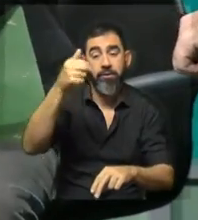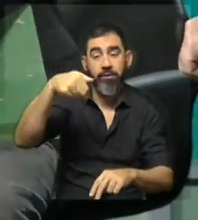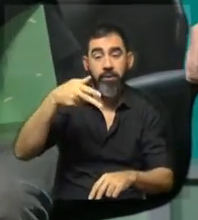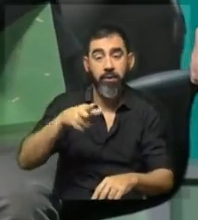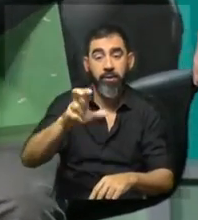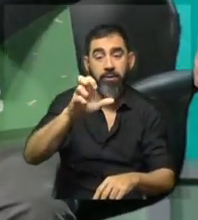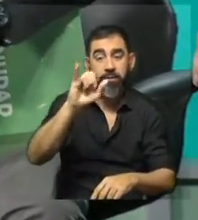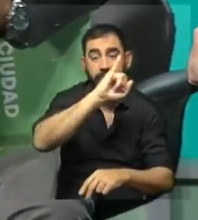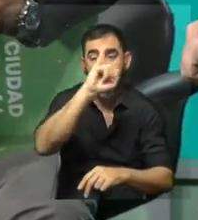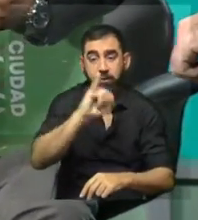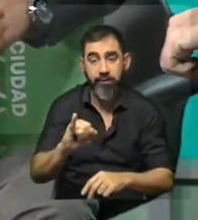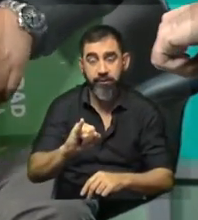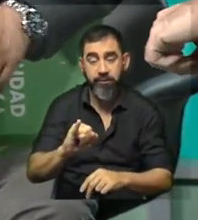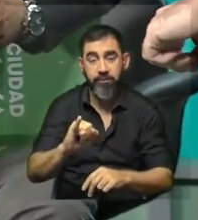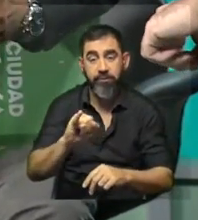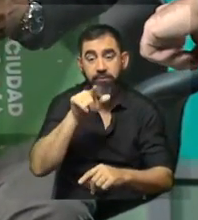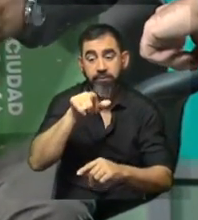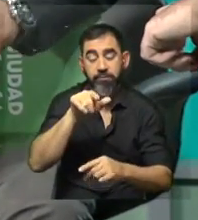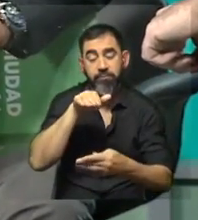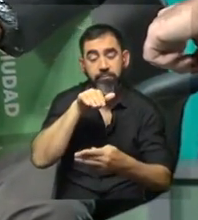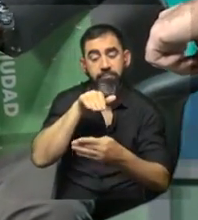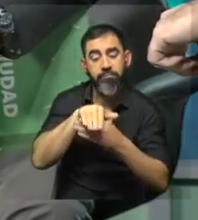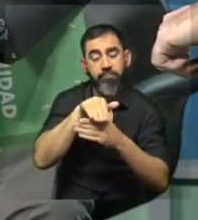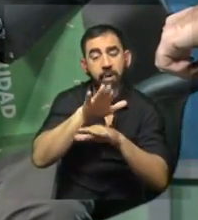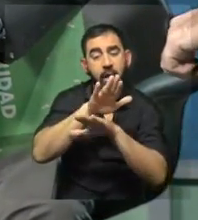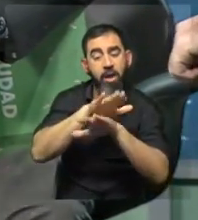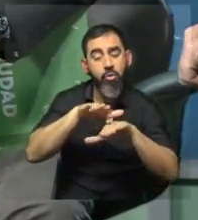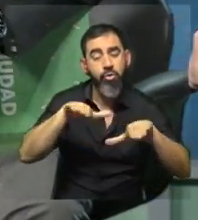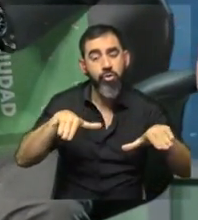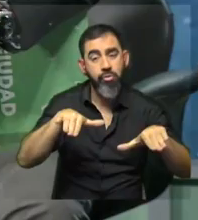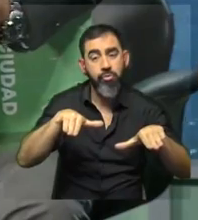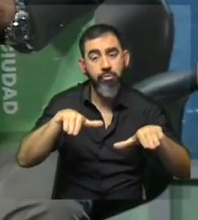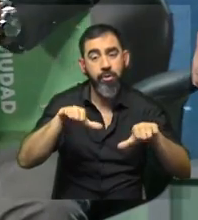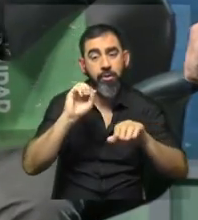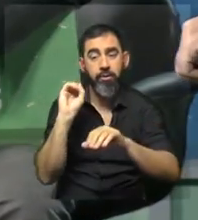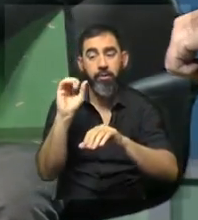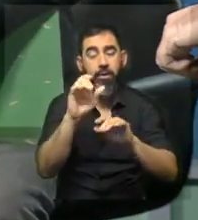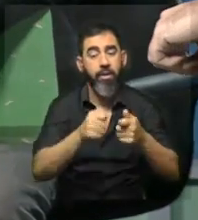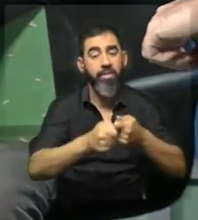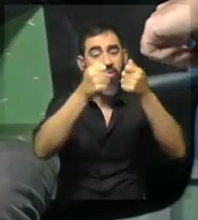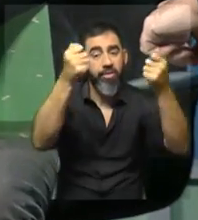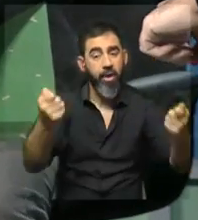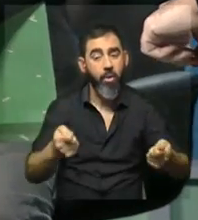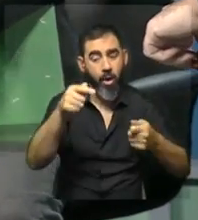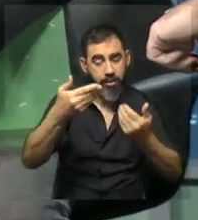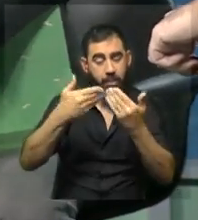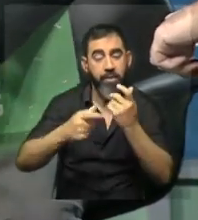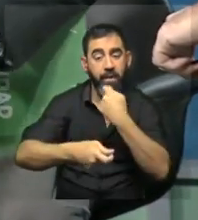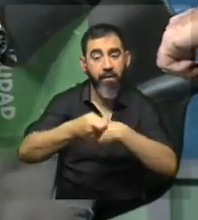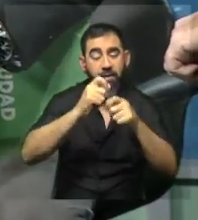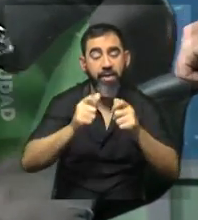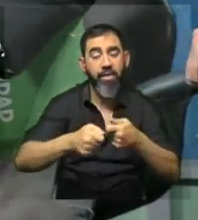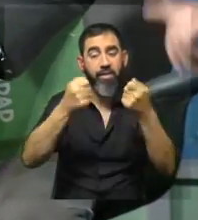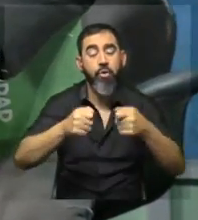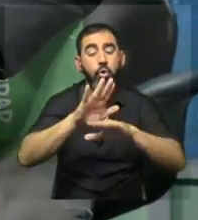obra Canillita, dedicada a los niños que... repartían los diarios, porque así se comenzó a vender los diarios, lo vendían